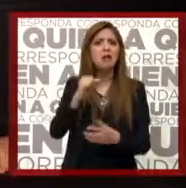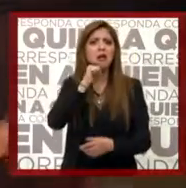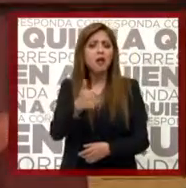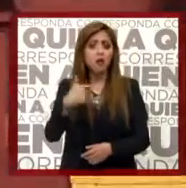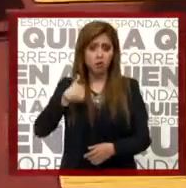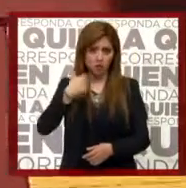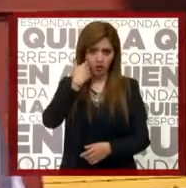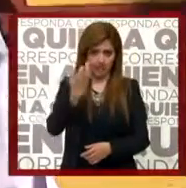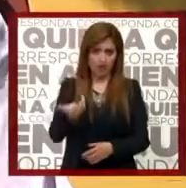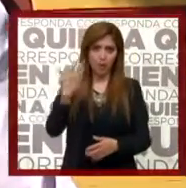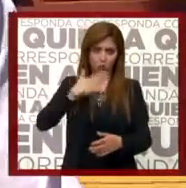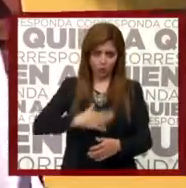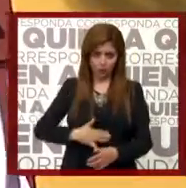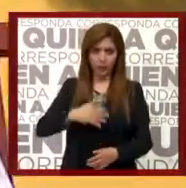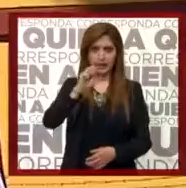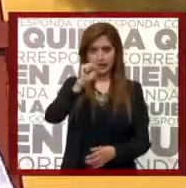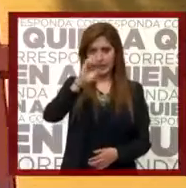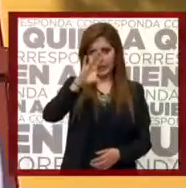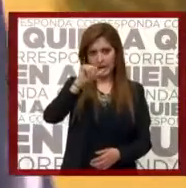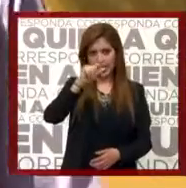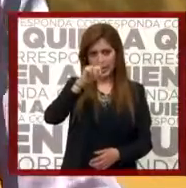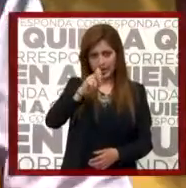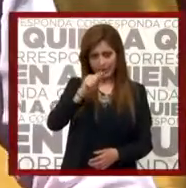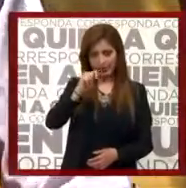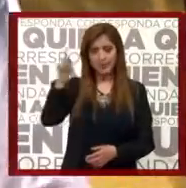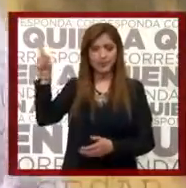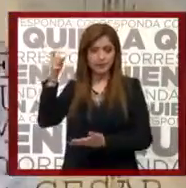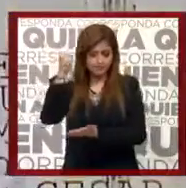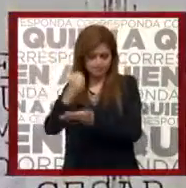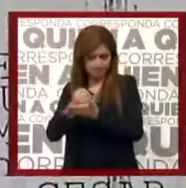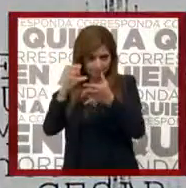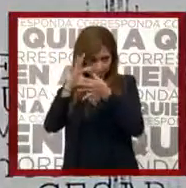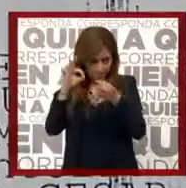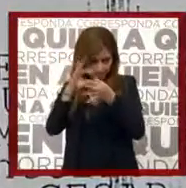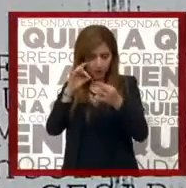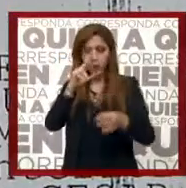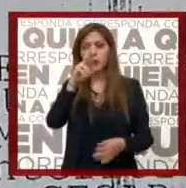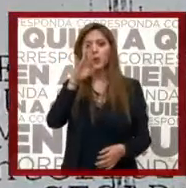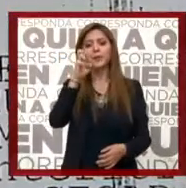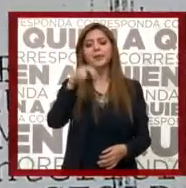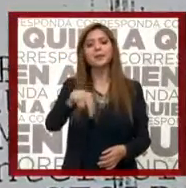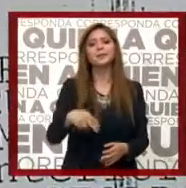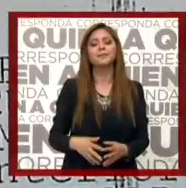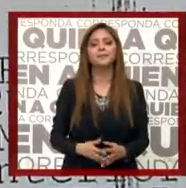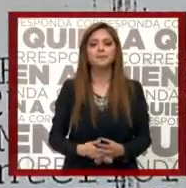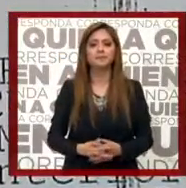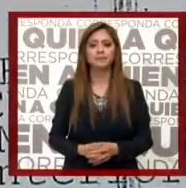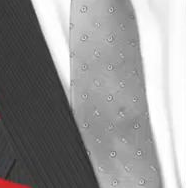único que quiero. Con imágenes de Scarlett Álvarez para quien corresponda, Rubén Monroy.